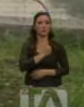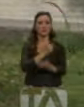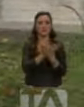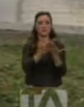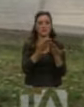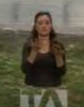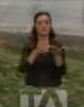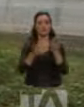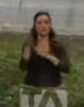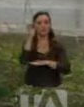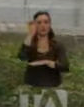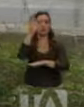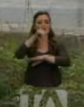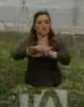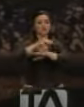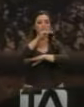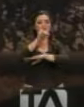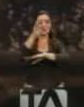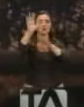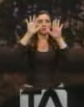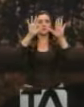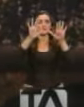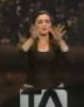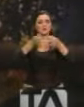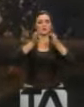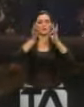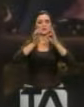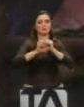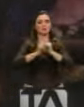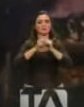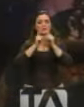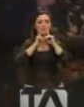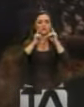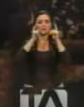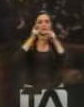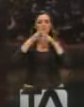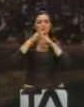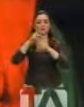1 de la tarde del miércoles 10 de febrero.